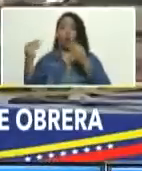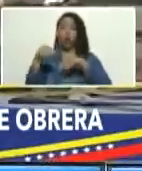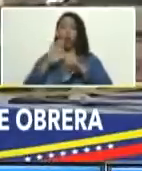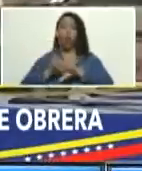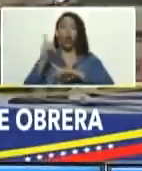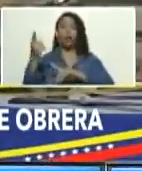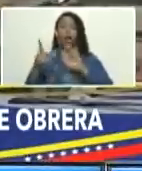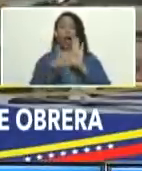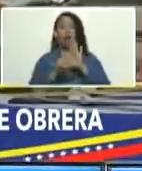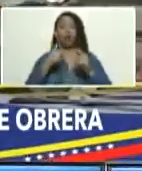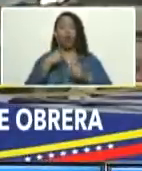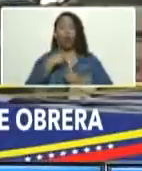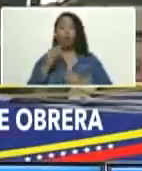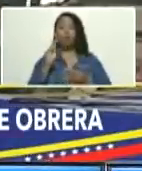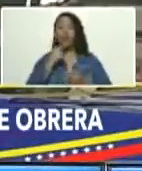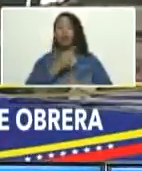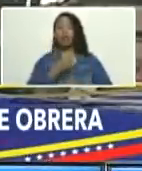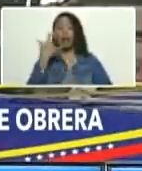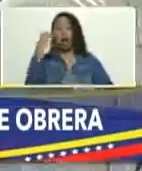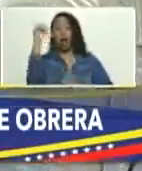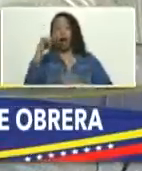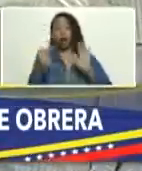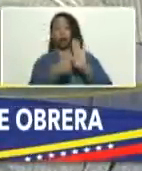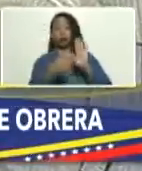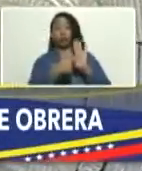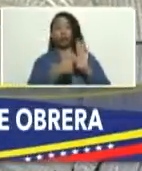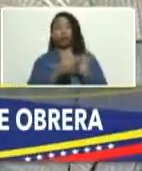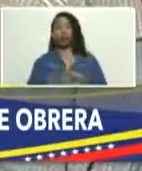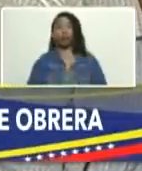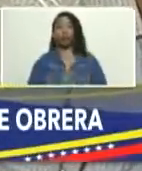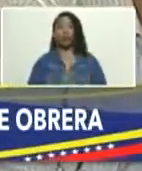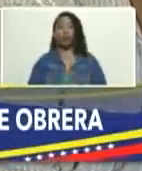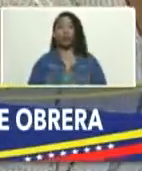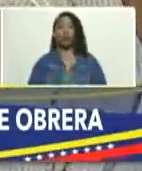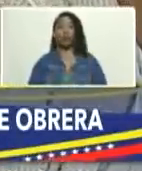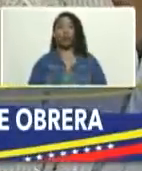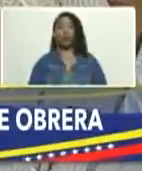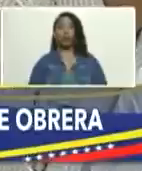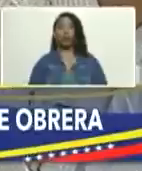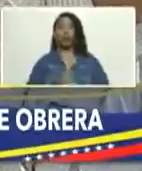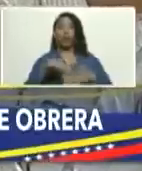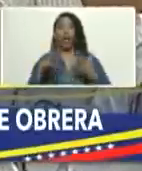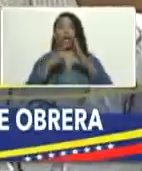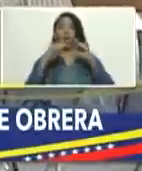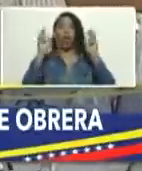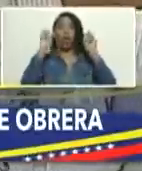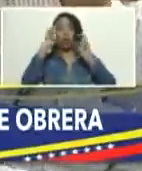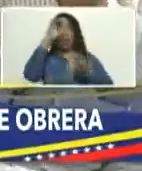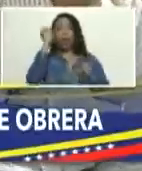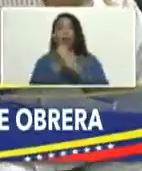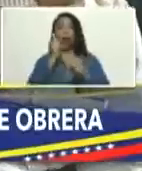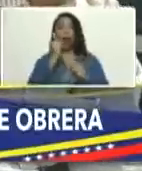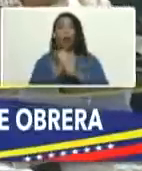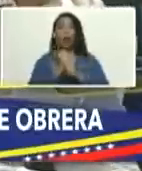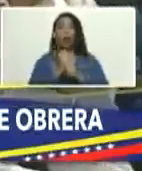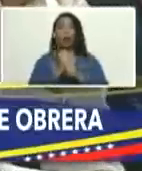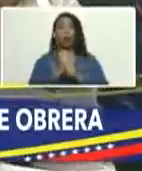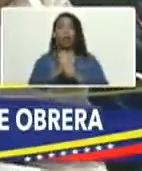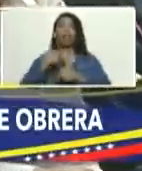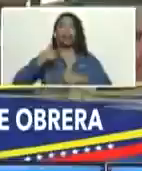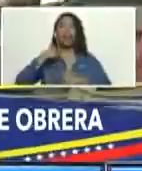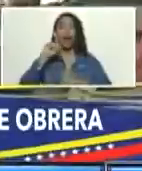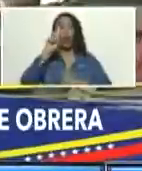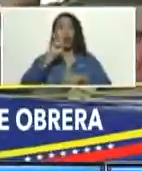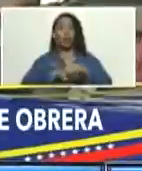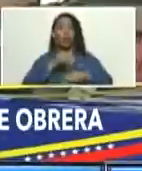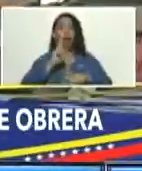así lo contiene. Que en todas las instancias de trabajo los trabajadores tengan un